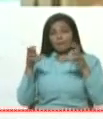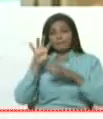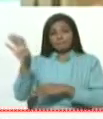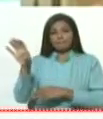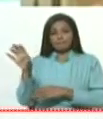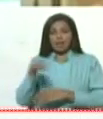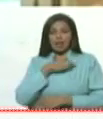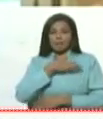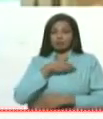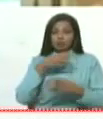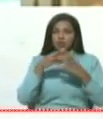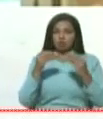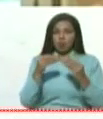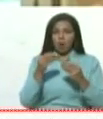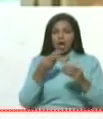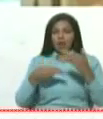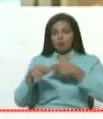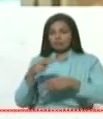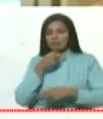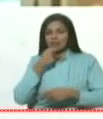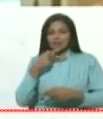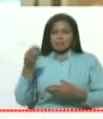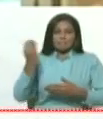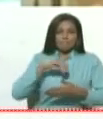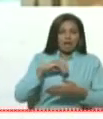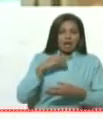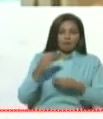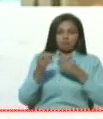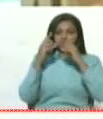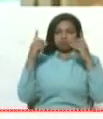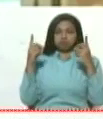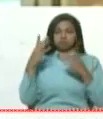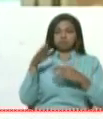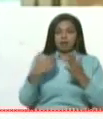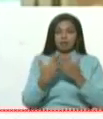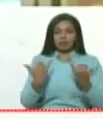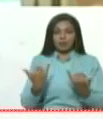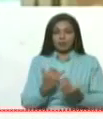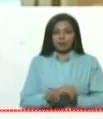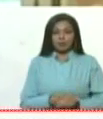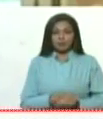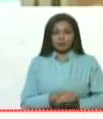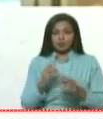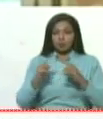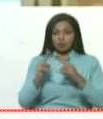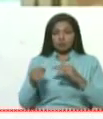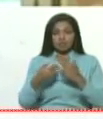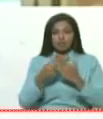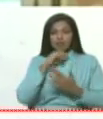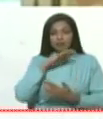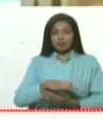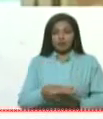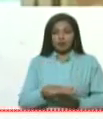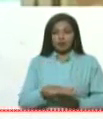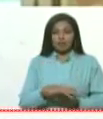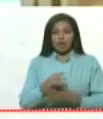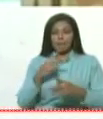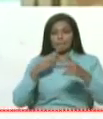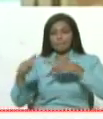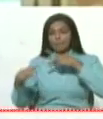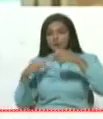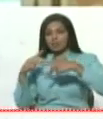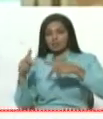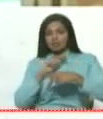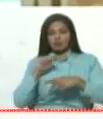grandes misiones, es la obra más hermosa y milagrosa que se haya conocido en la historia política